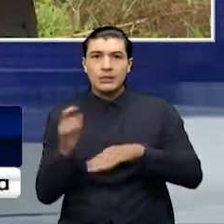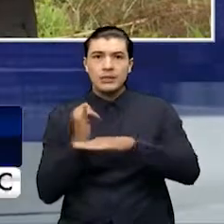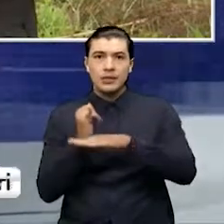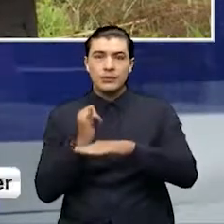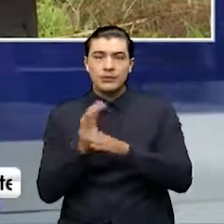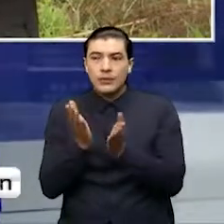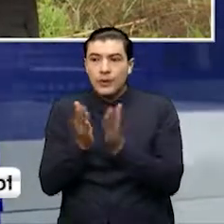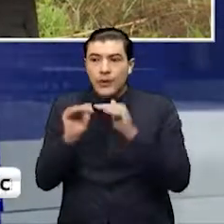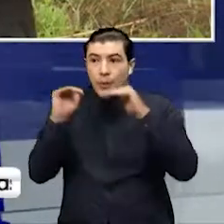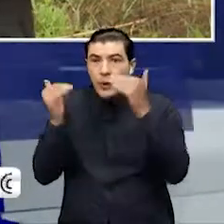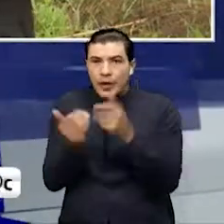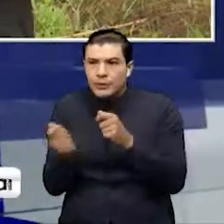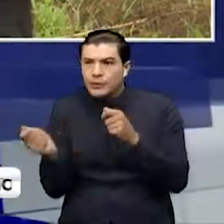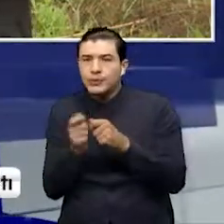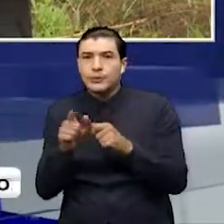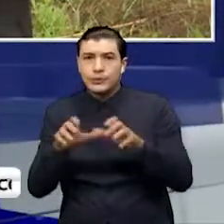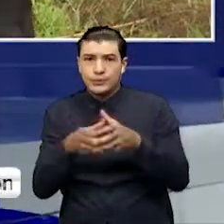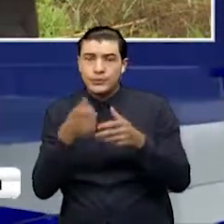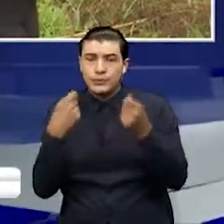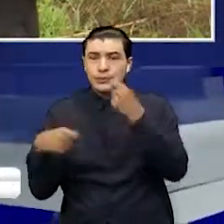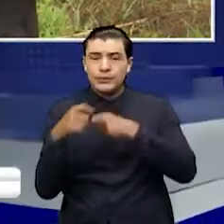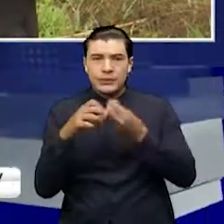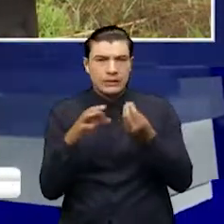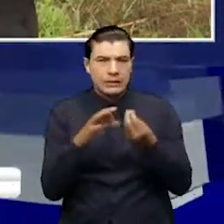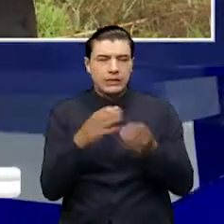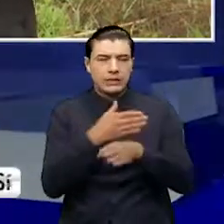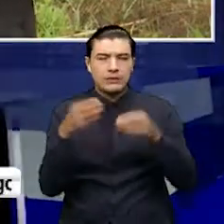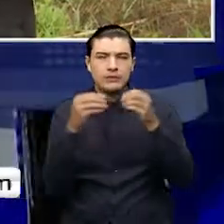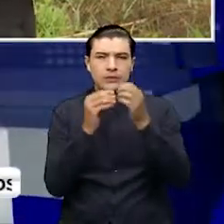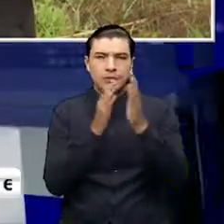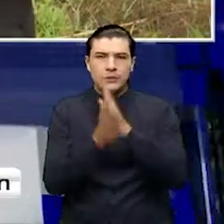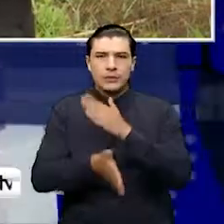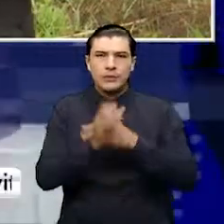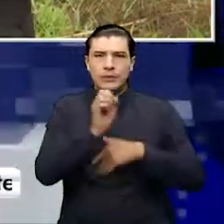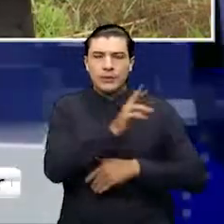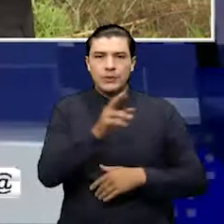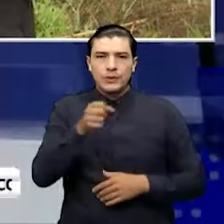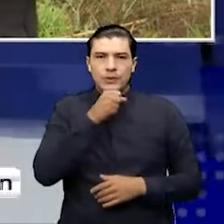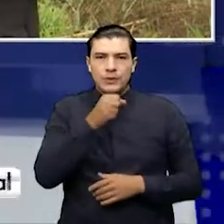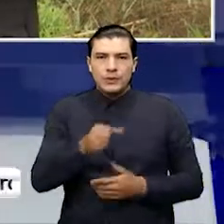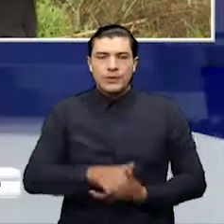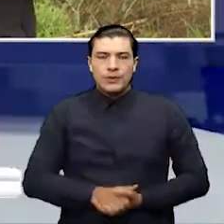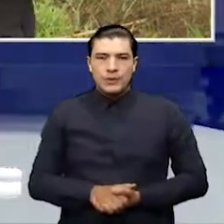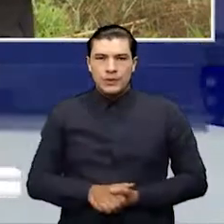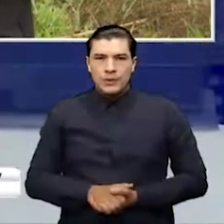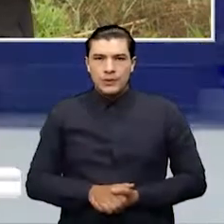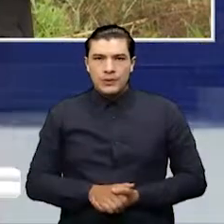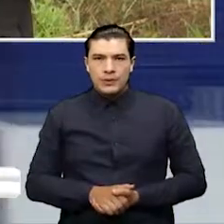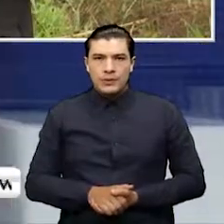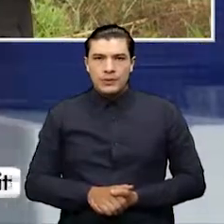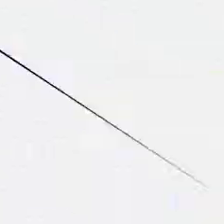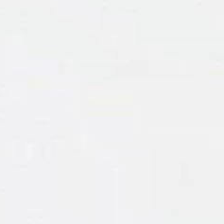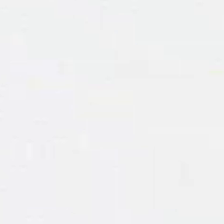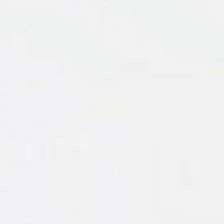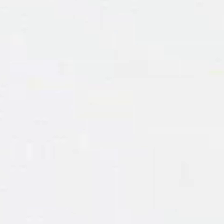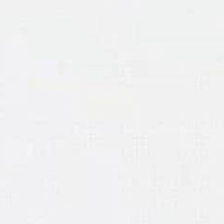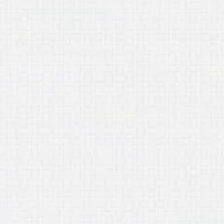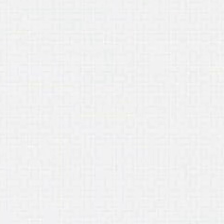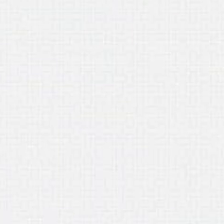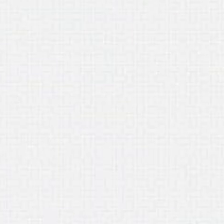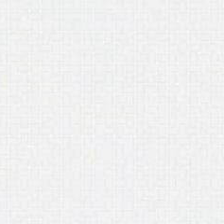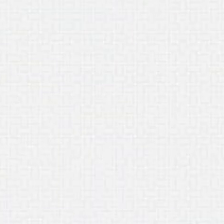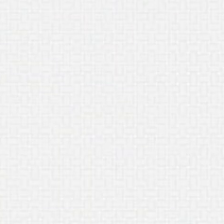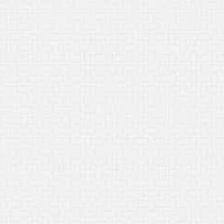educativas es a compañeros eso a la información me despido desde el barrio la cumbre en el municipio de floridablanca sigan con más de oriente noticias